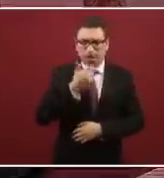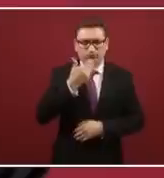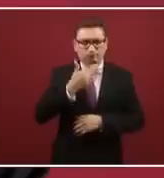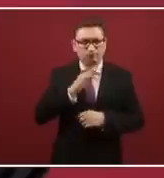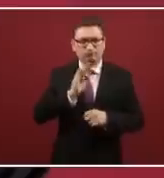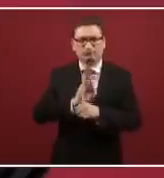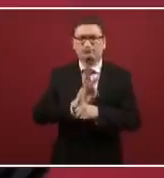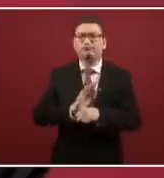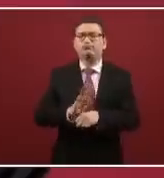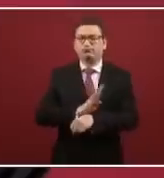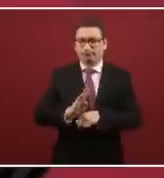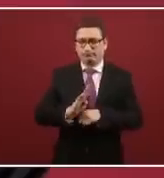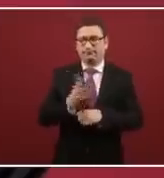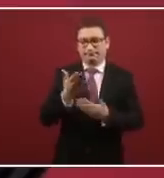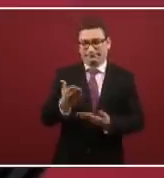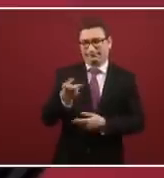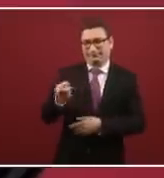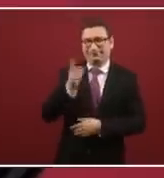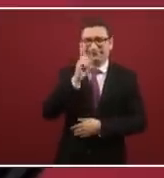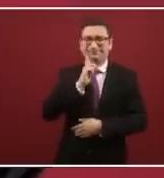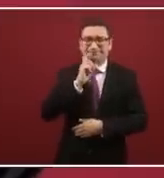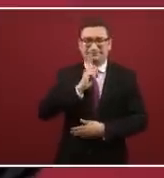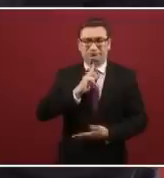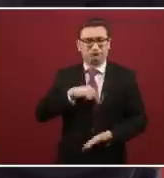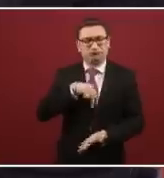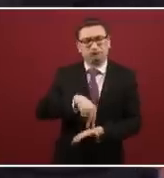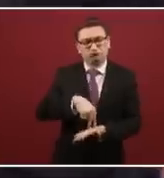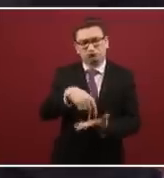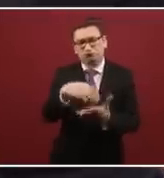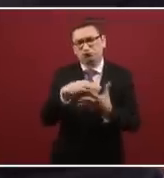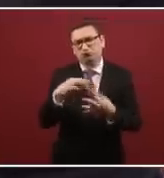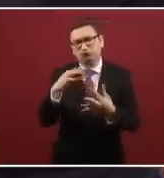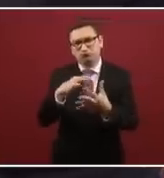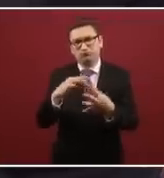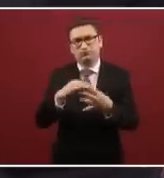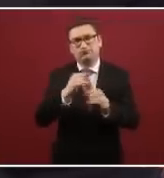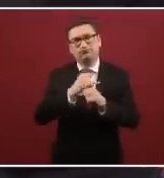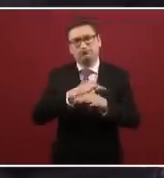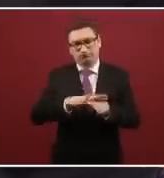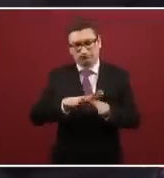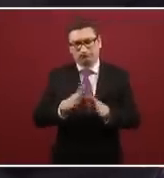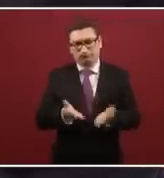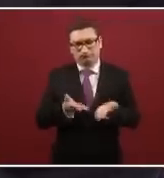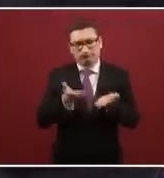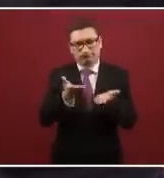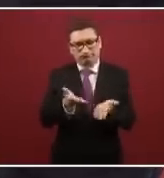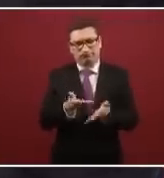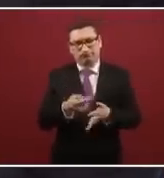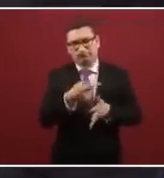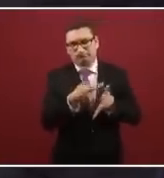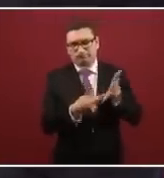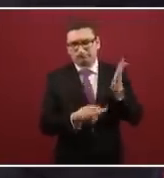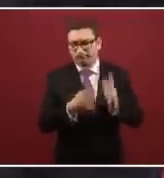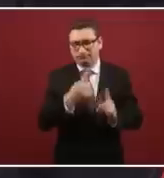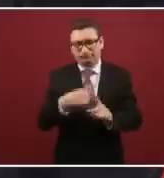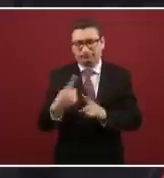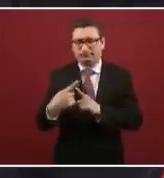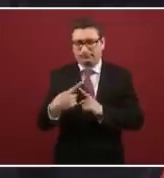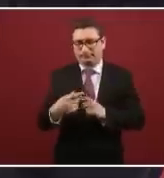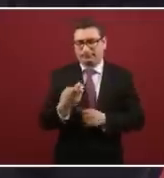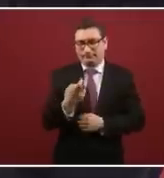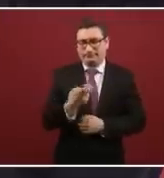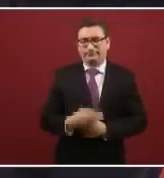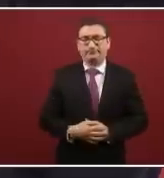Entonces, ella va a informarles sobre este tema